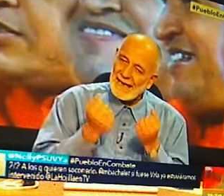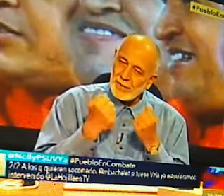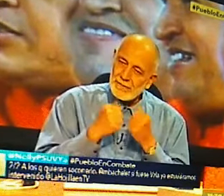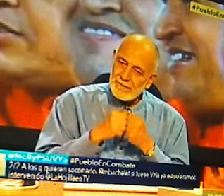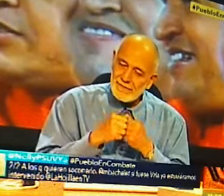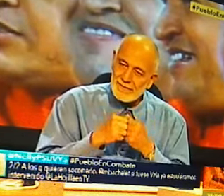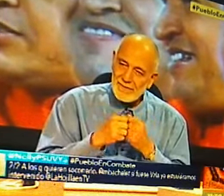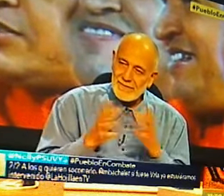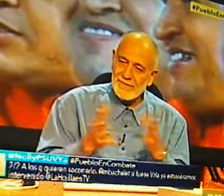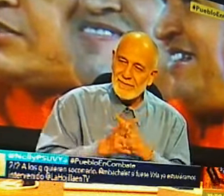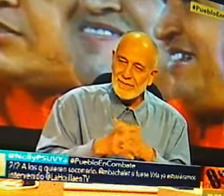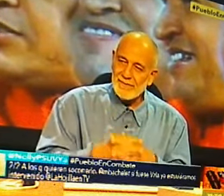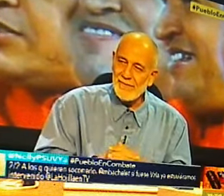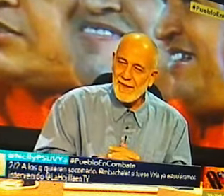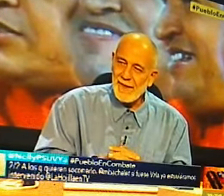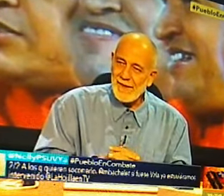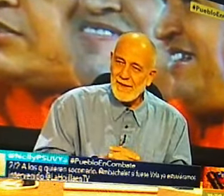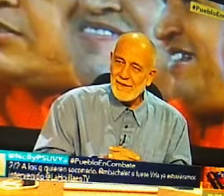Asimilarlo.